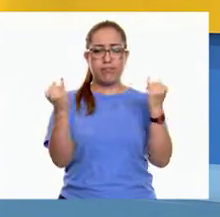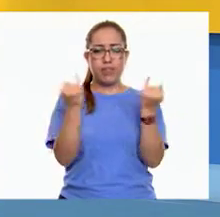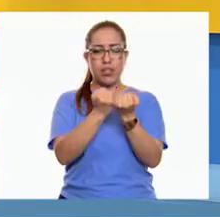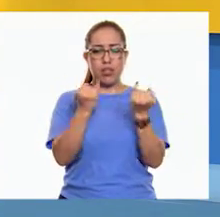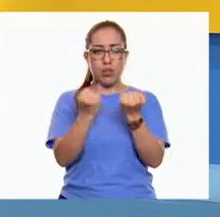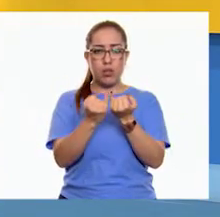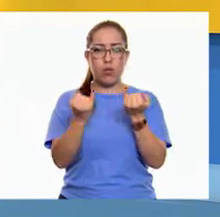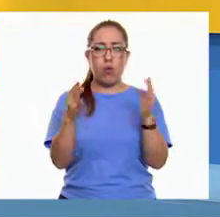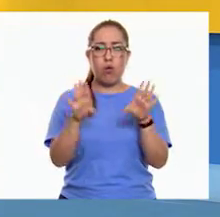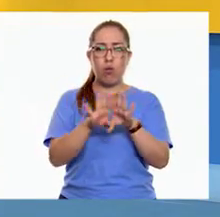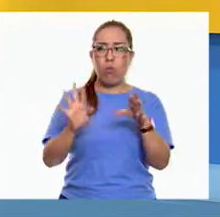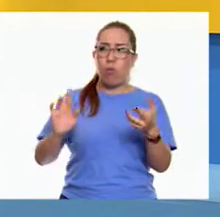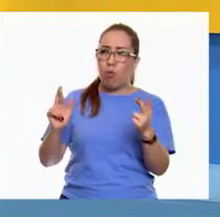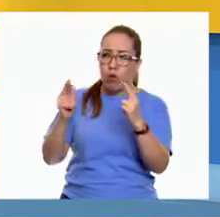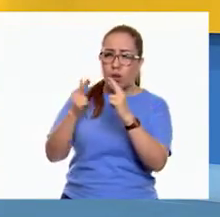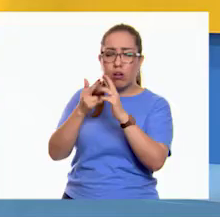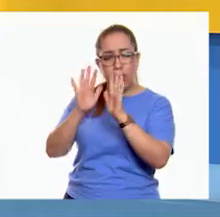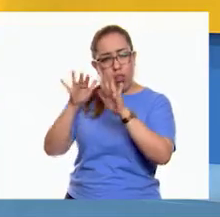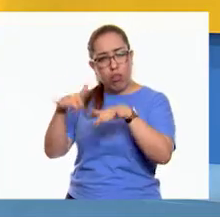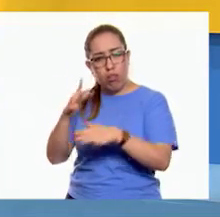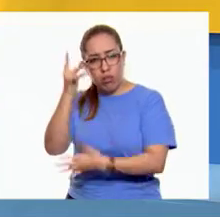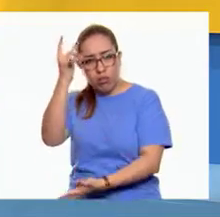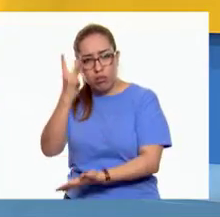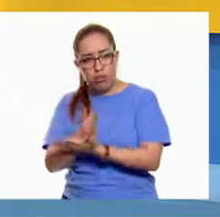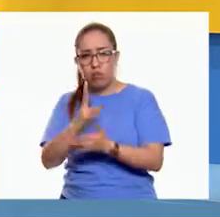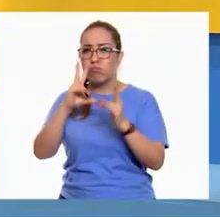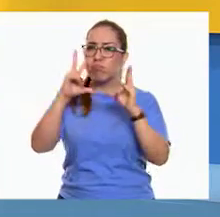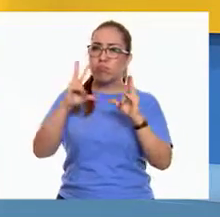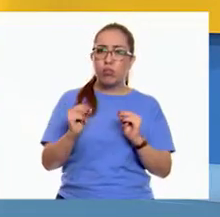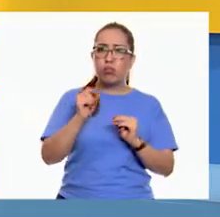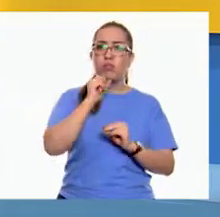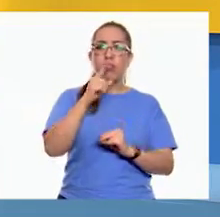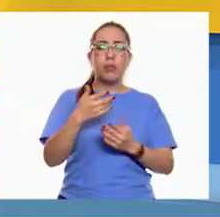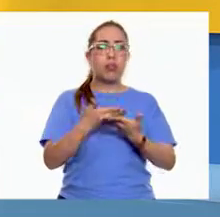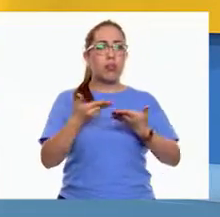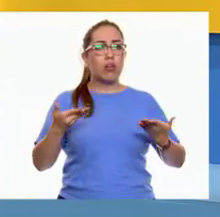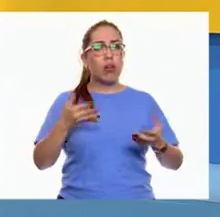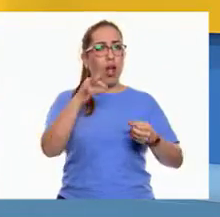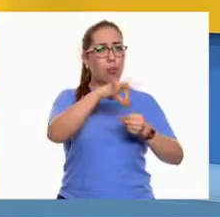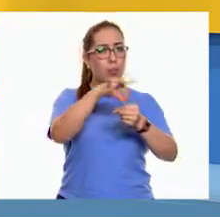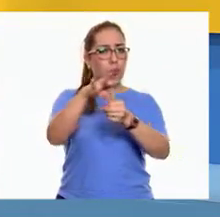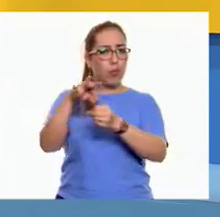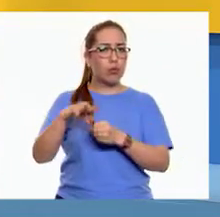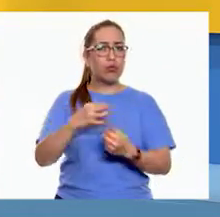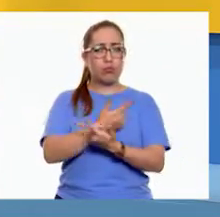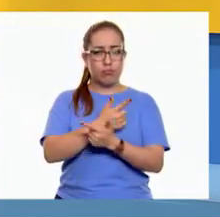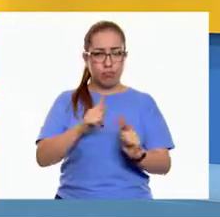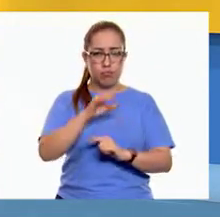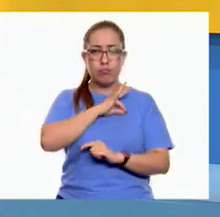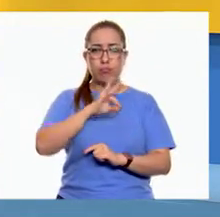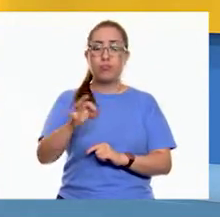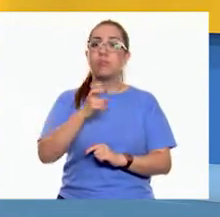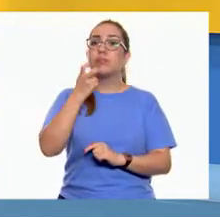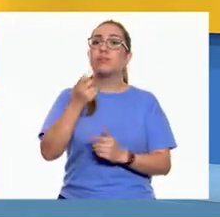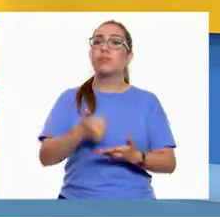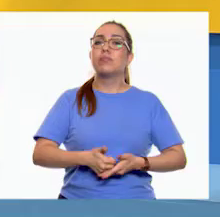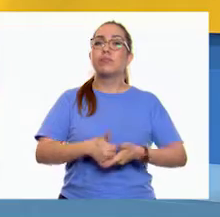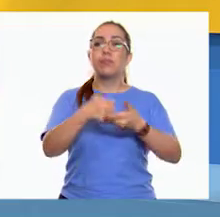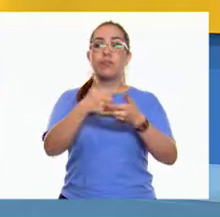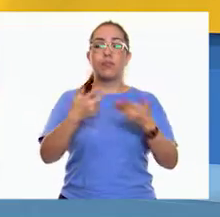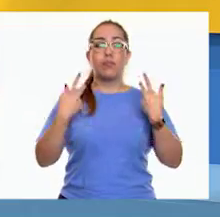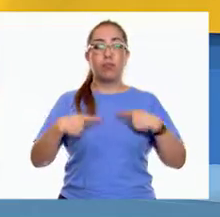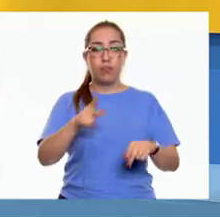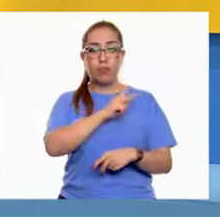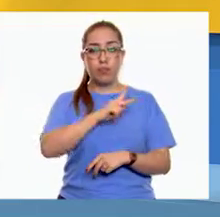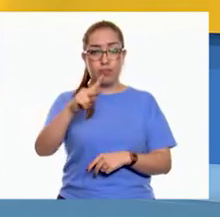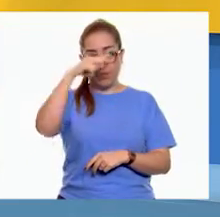el fanatismo religioso e inculcando valores cívicos democráticos que, en teoría al menos, le darían a los mexicanos una nueva